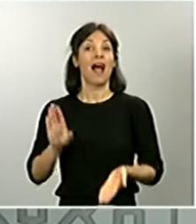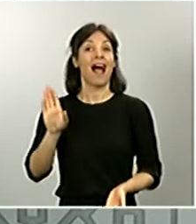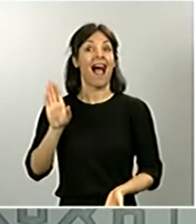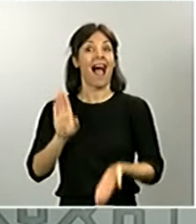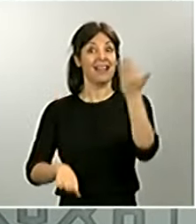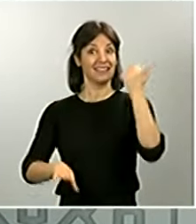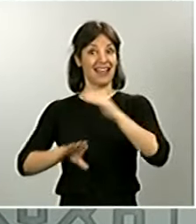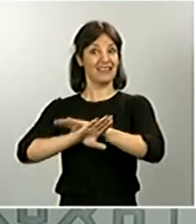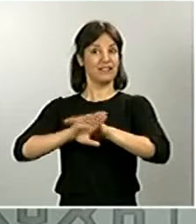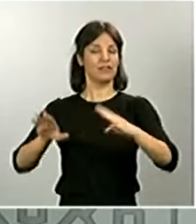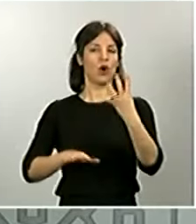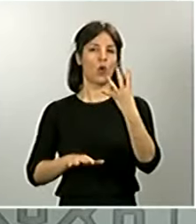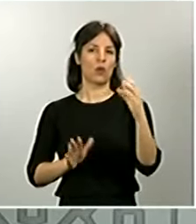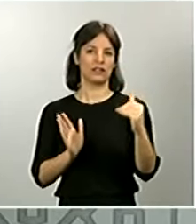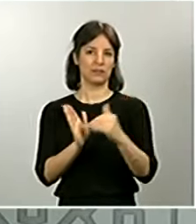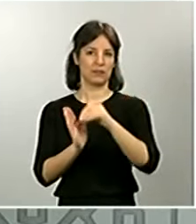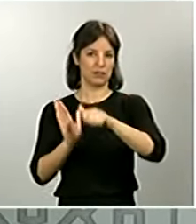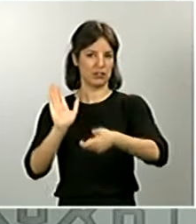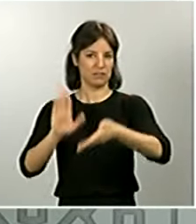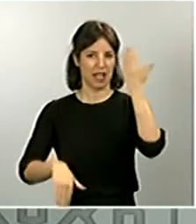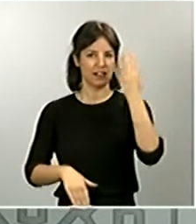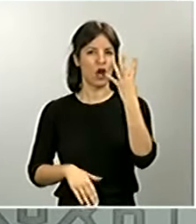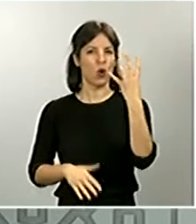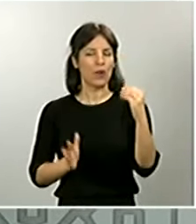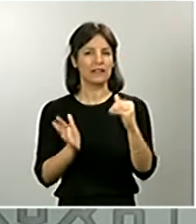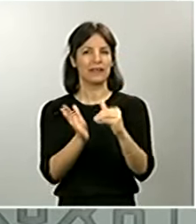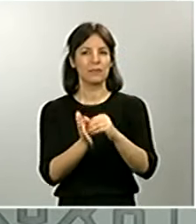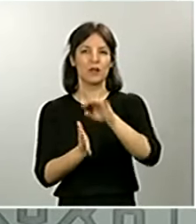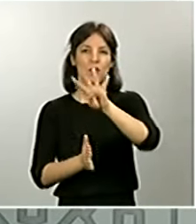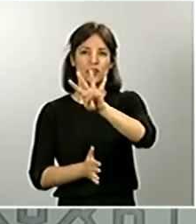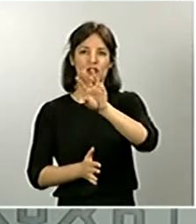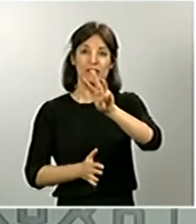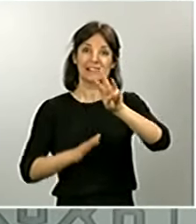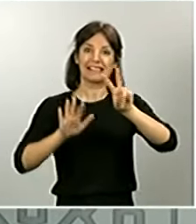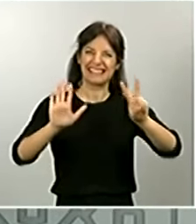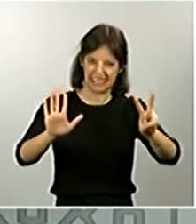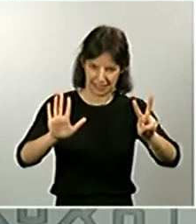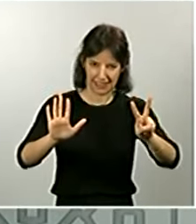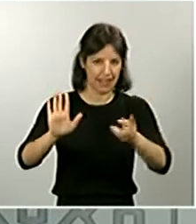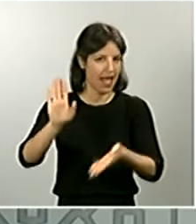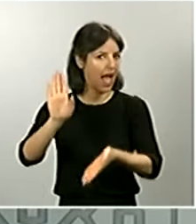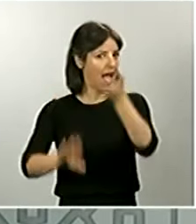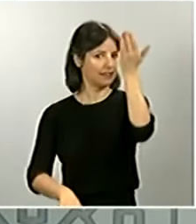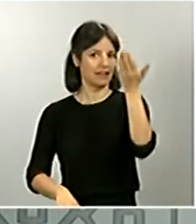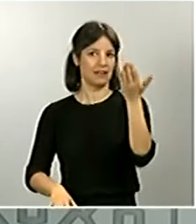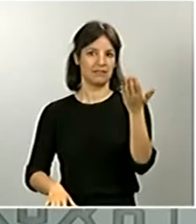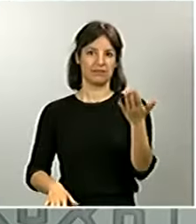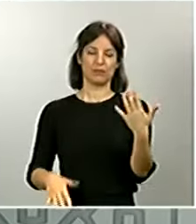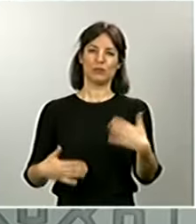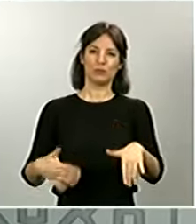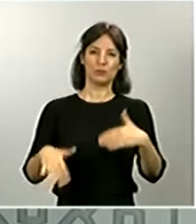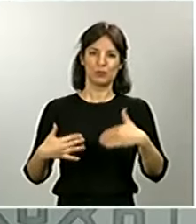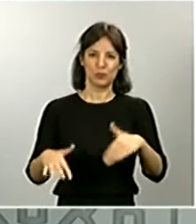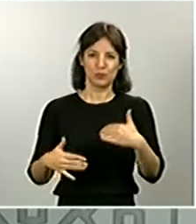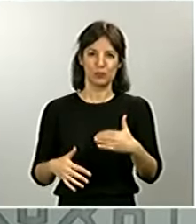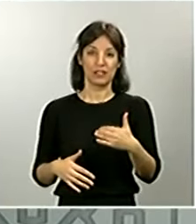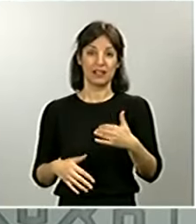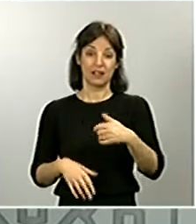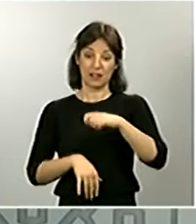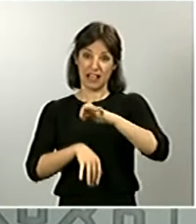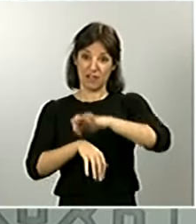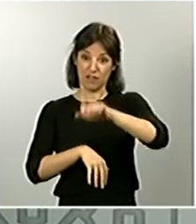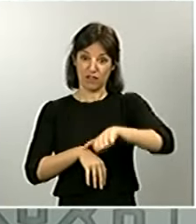40 mil 437 y esto supone ya casi un 30 por ciento de los casos notificados